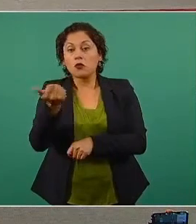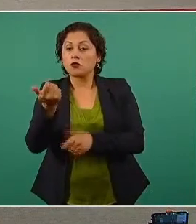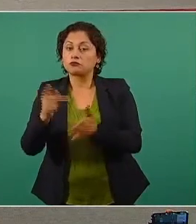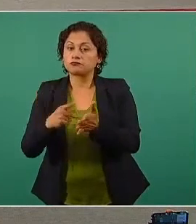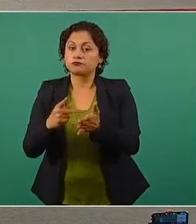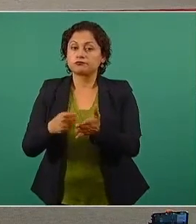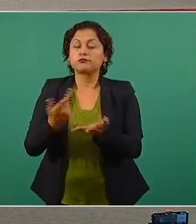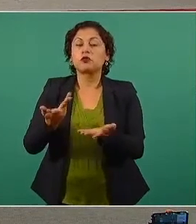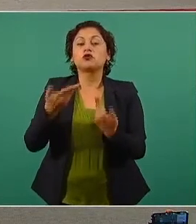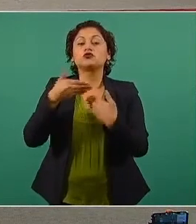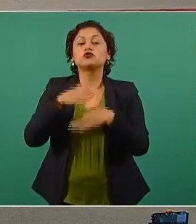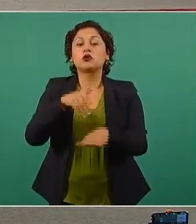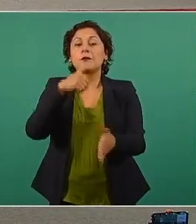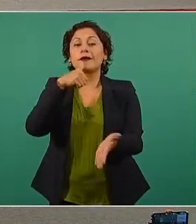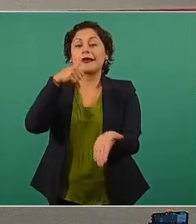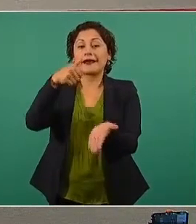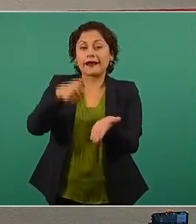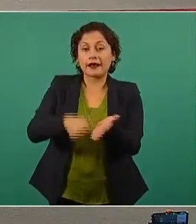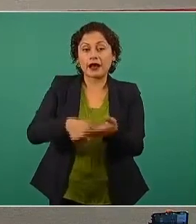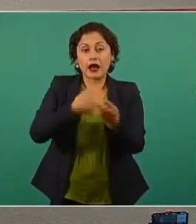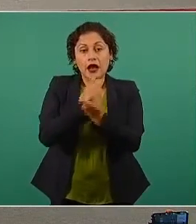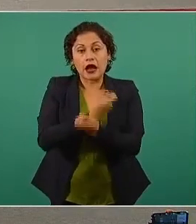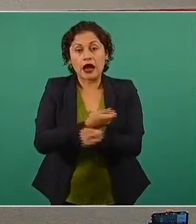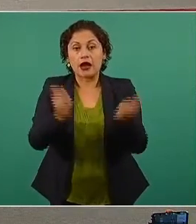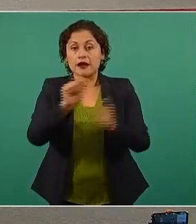que envió a todas y todos los servidores